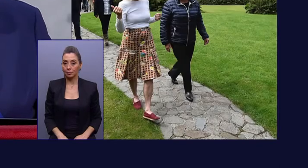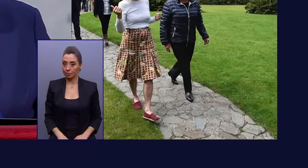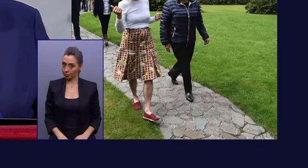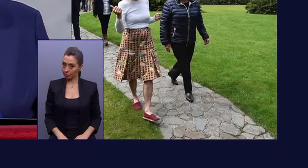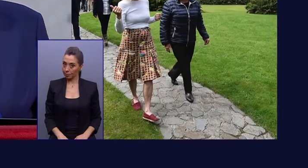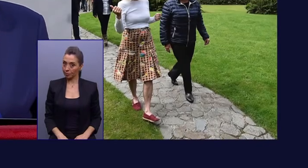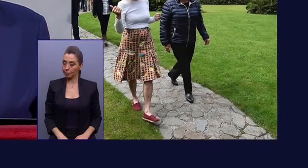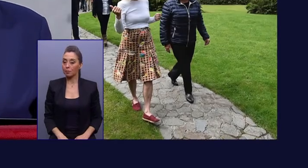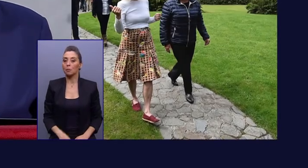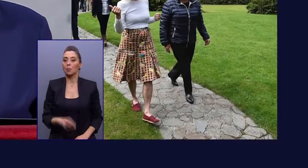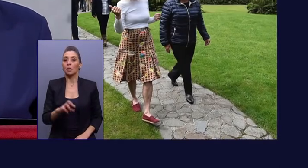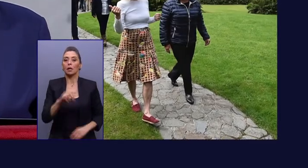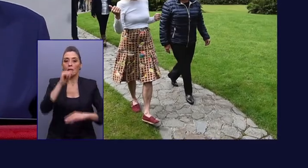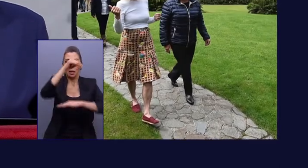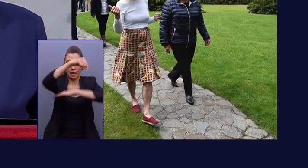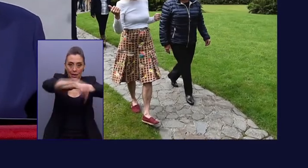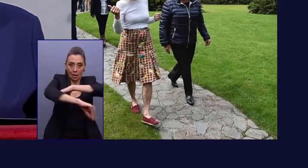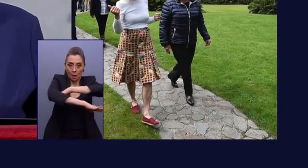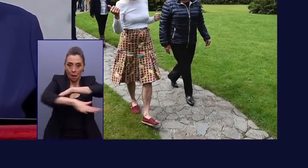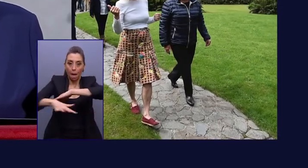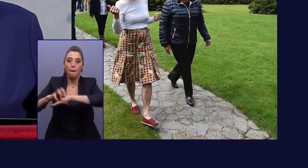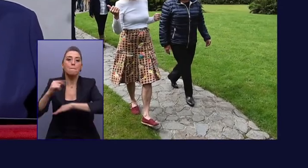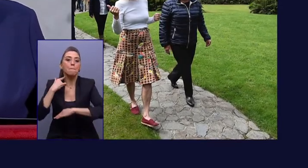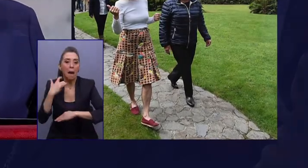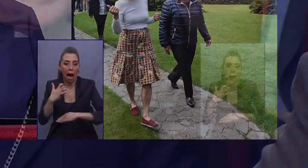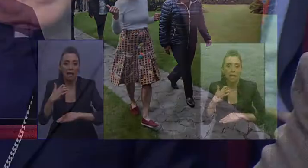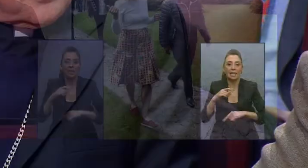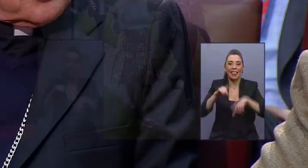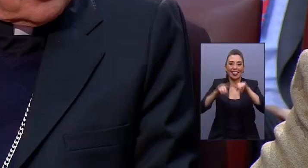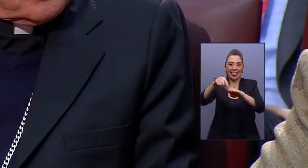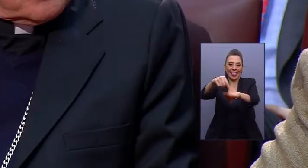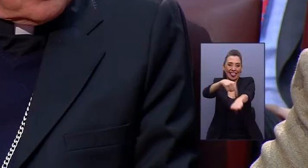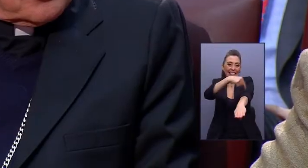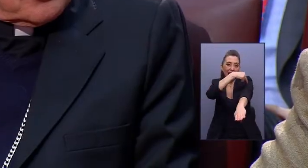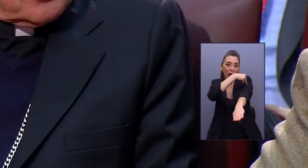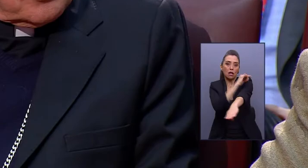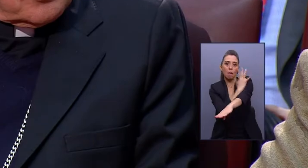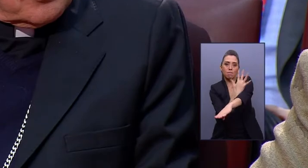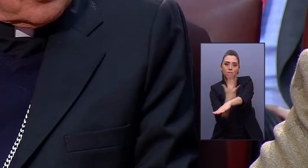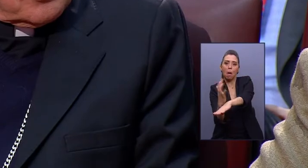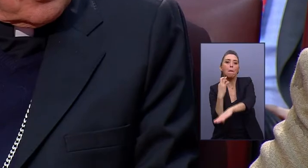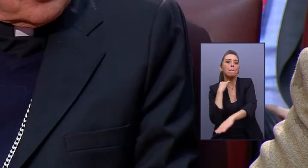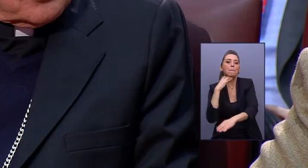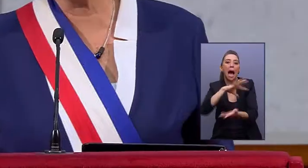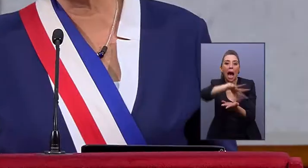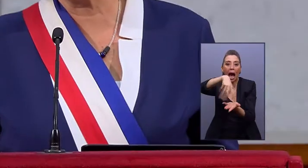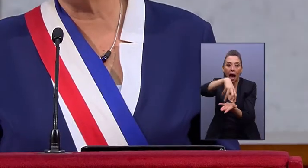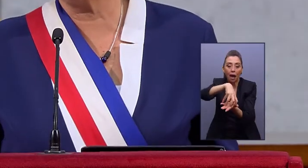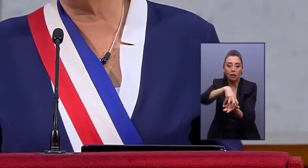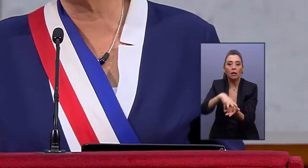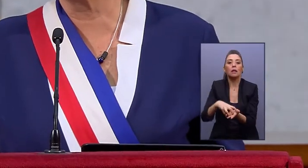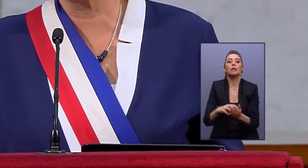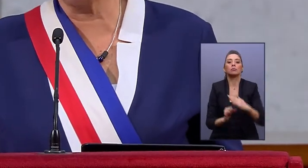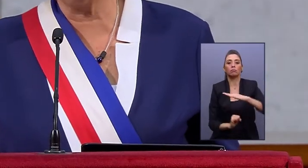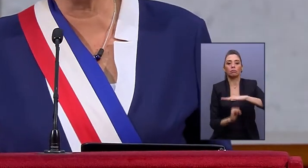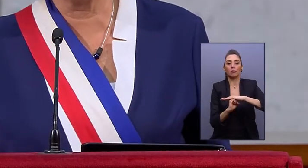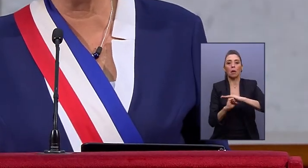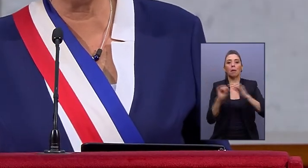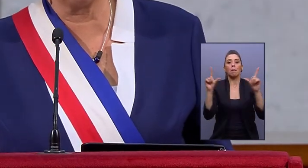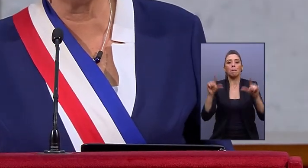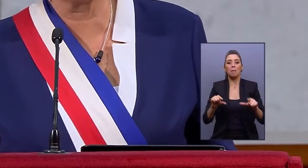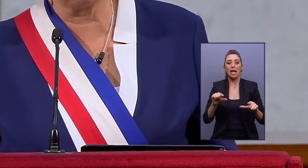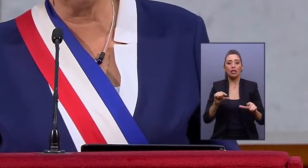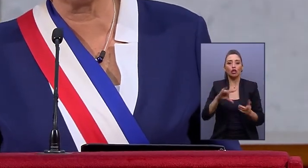Tanto con los parques marinos como con los parques terrestres estamos cimentando las posibilidades de éxito en reducir